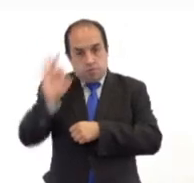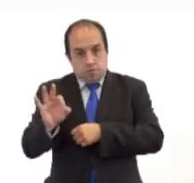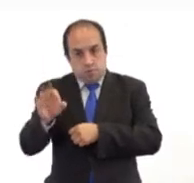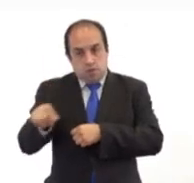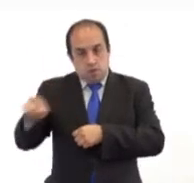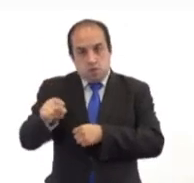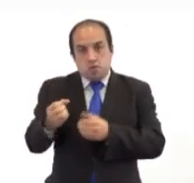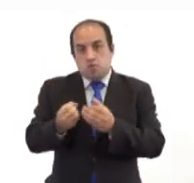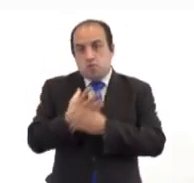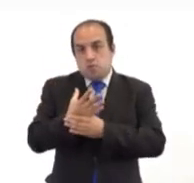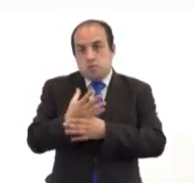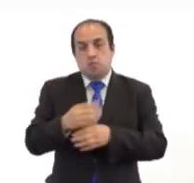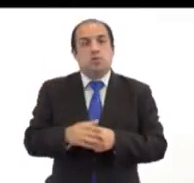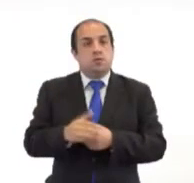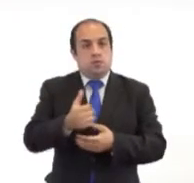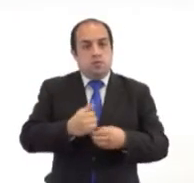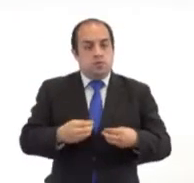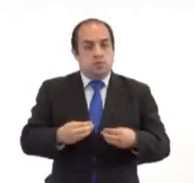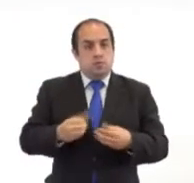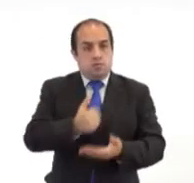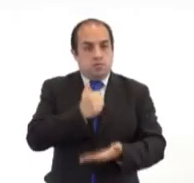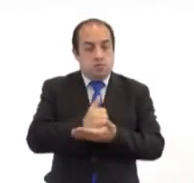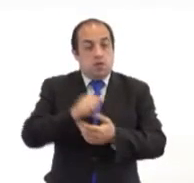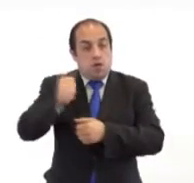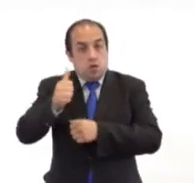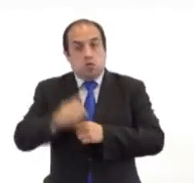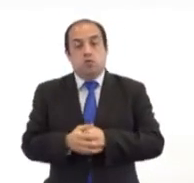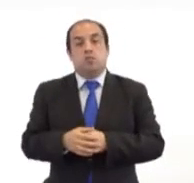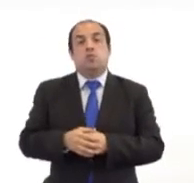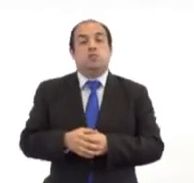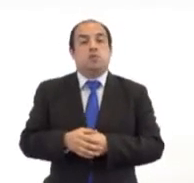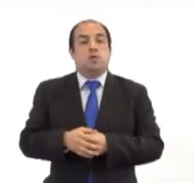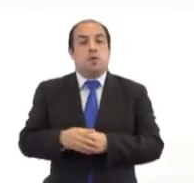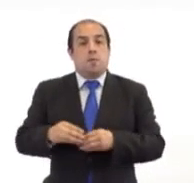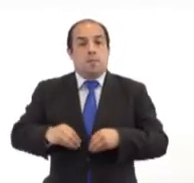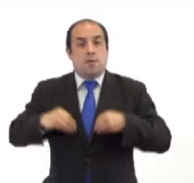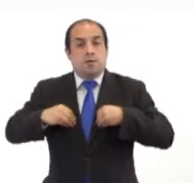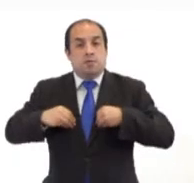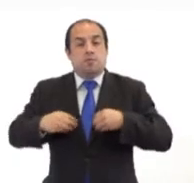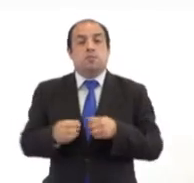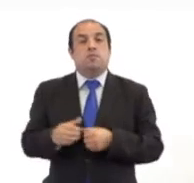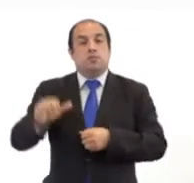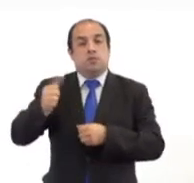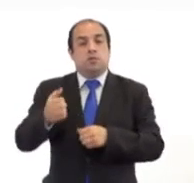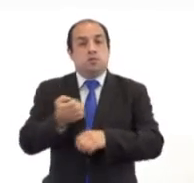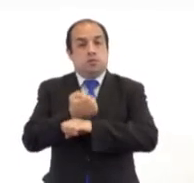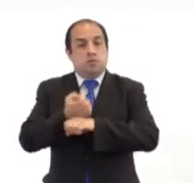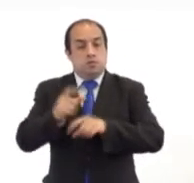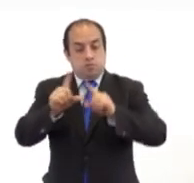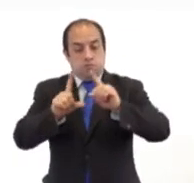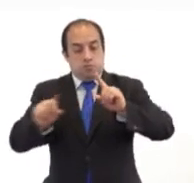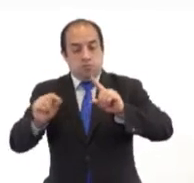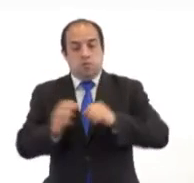sido residentes de la ciudad y el resto, el 24,5% residentes de otras entidades federativas y el